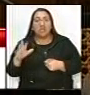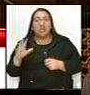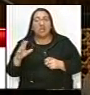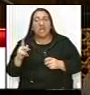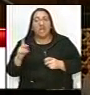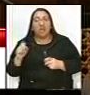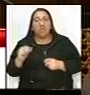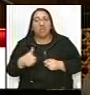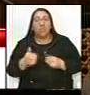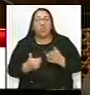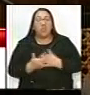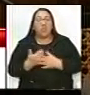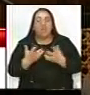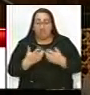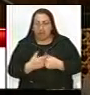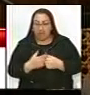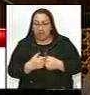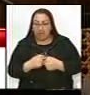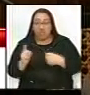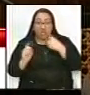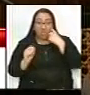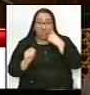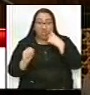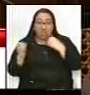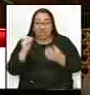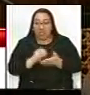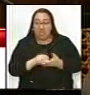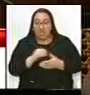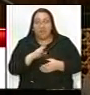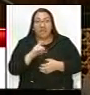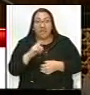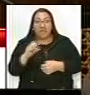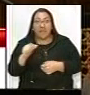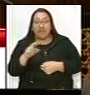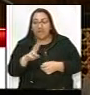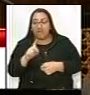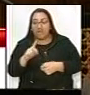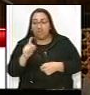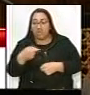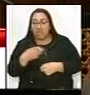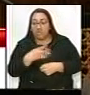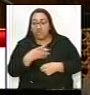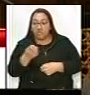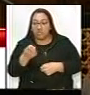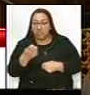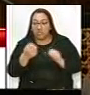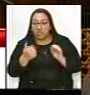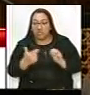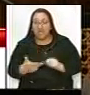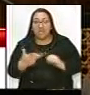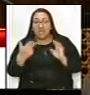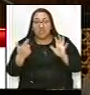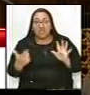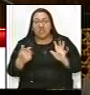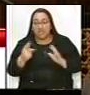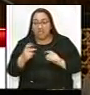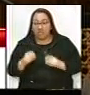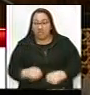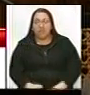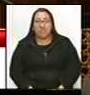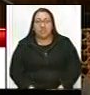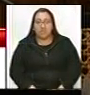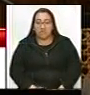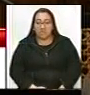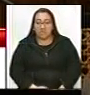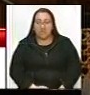un nuevo pero no está demasiado bien el 21 mil 437 kilómetros de fibra óptica